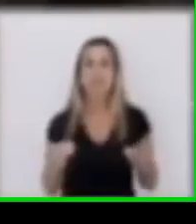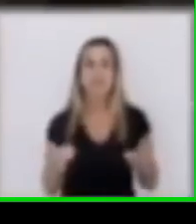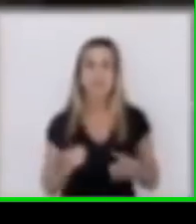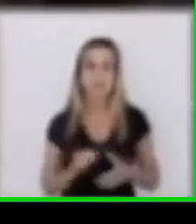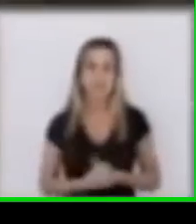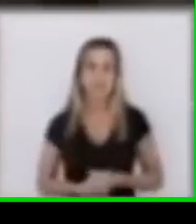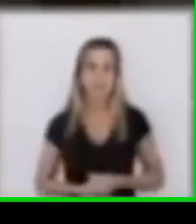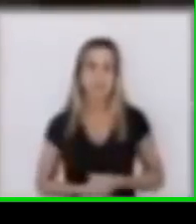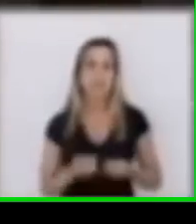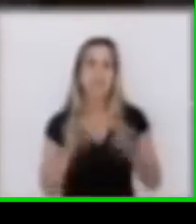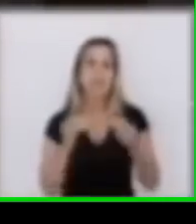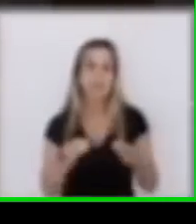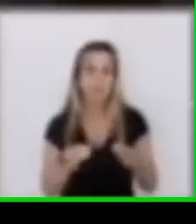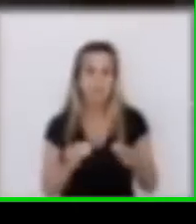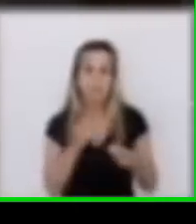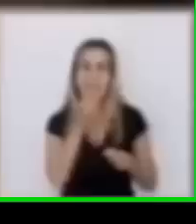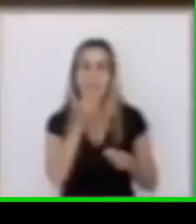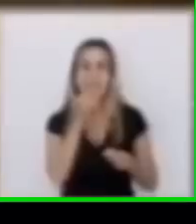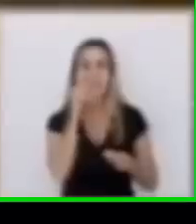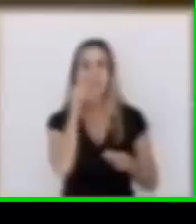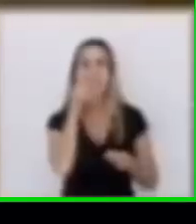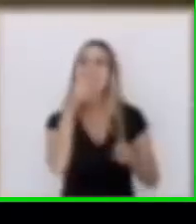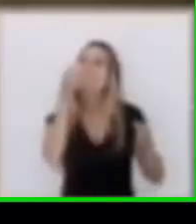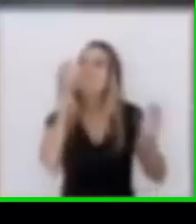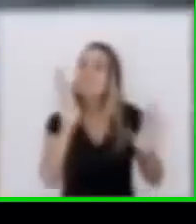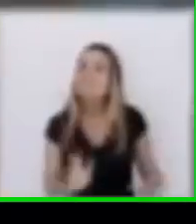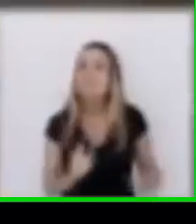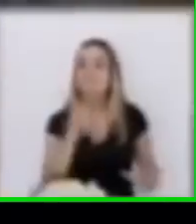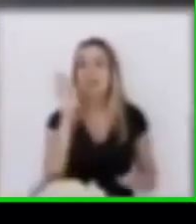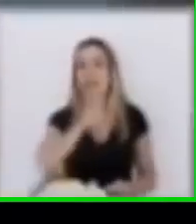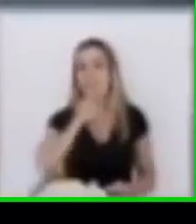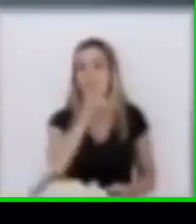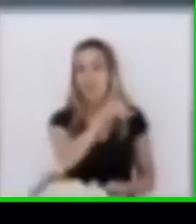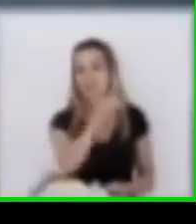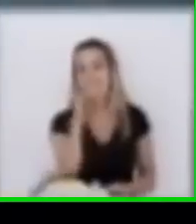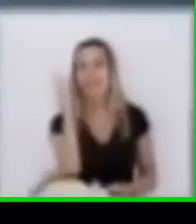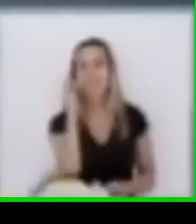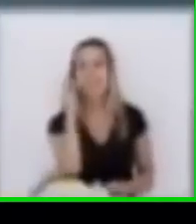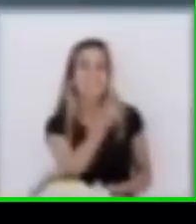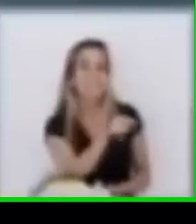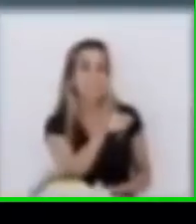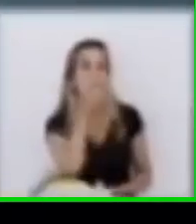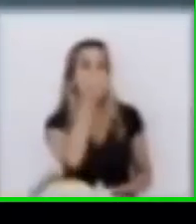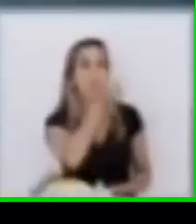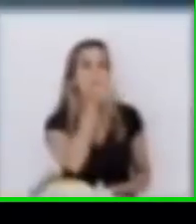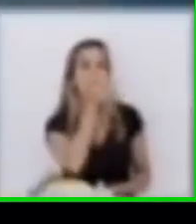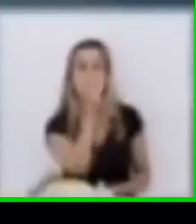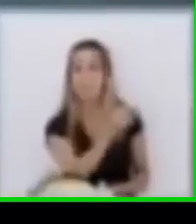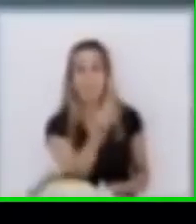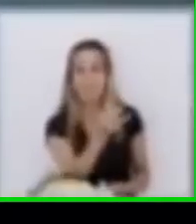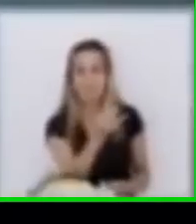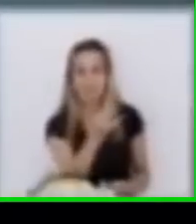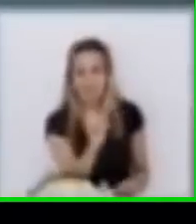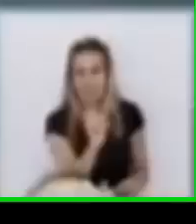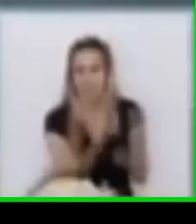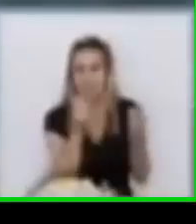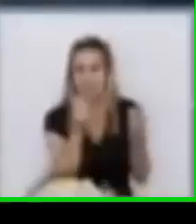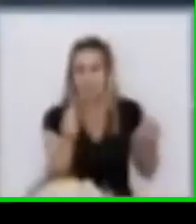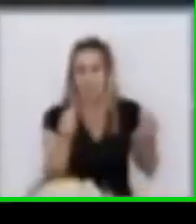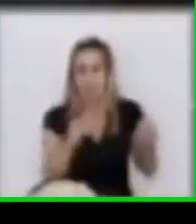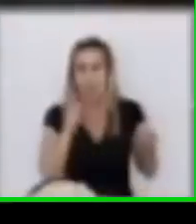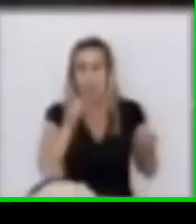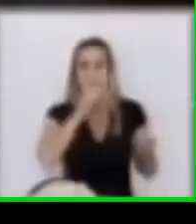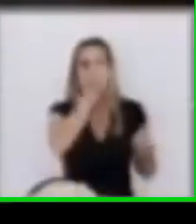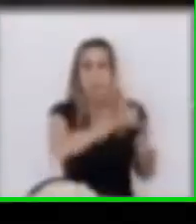realmente... Si es todo mentira, es increíble, porque cuenta que estuvo desde las 2 de la mañana hasta las 8, que usted le mostró